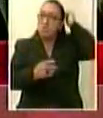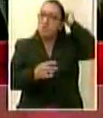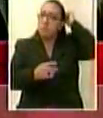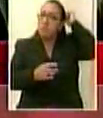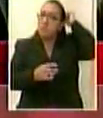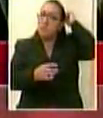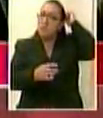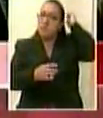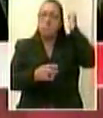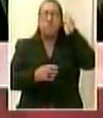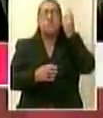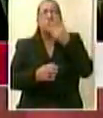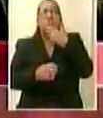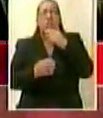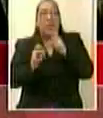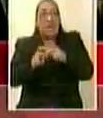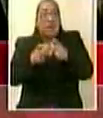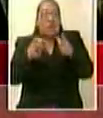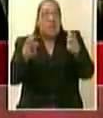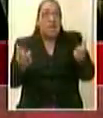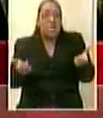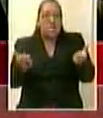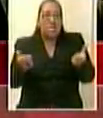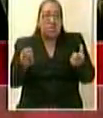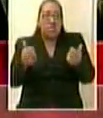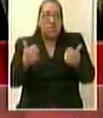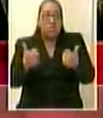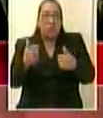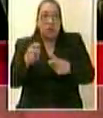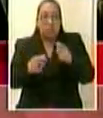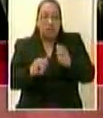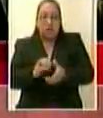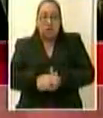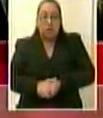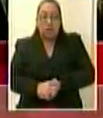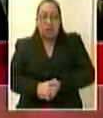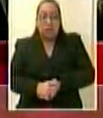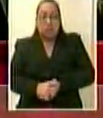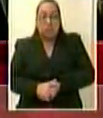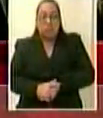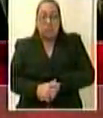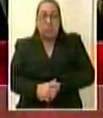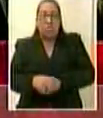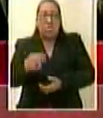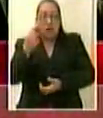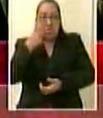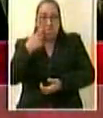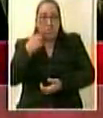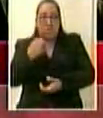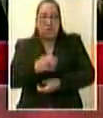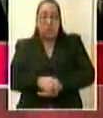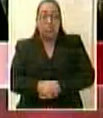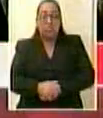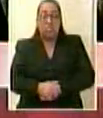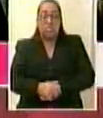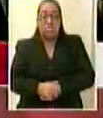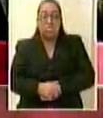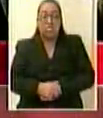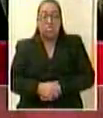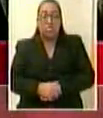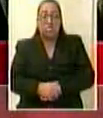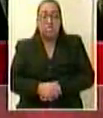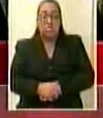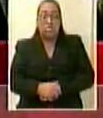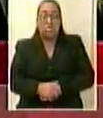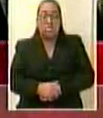se forjaron grandes e ilustres insignes hombres como son el